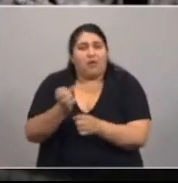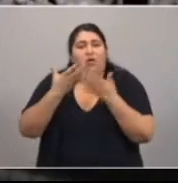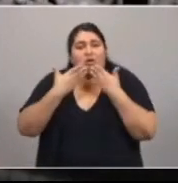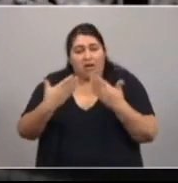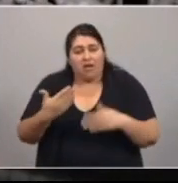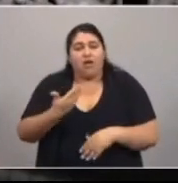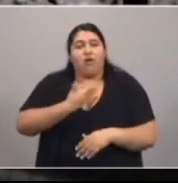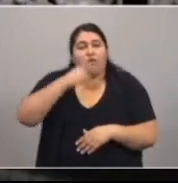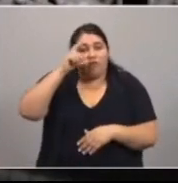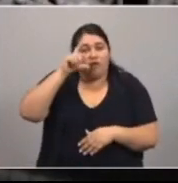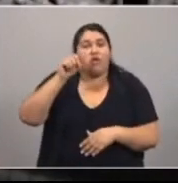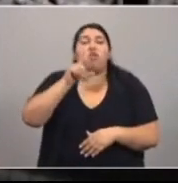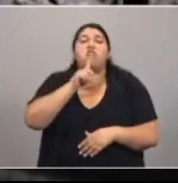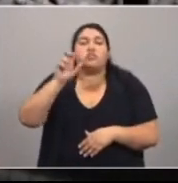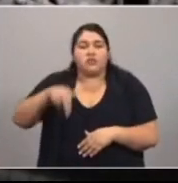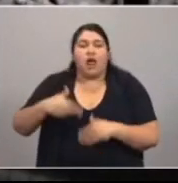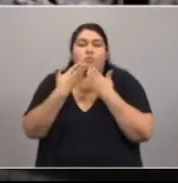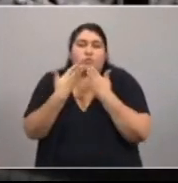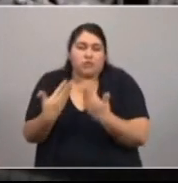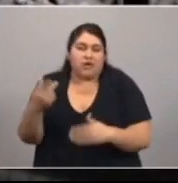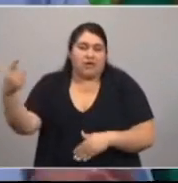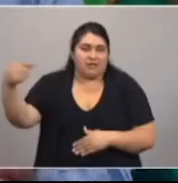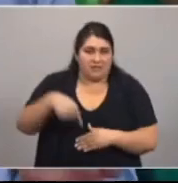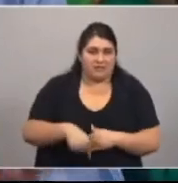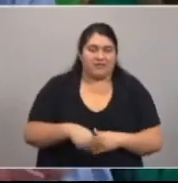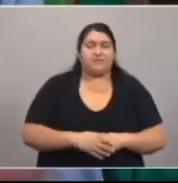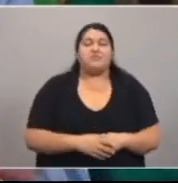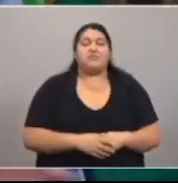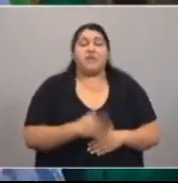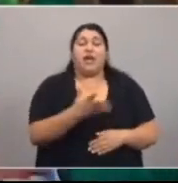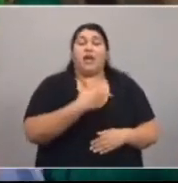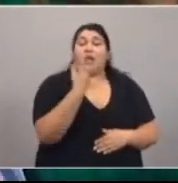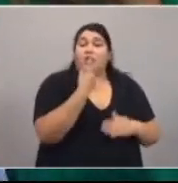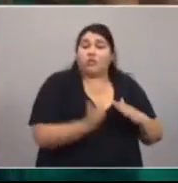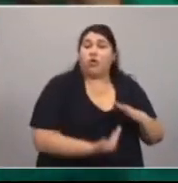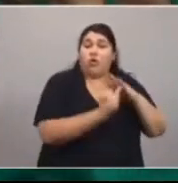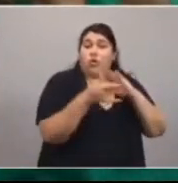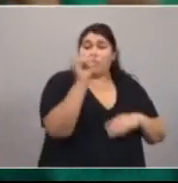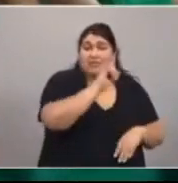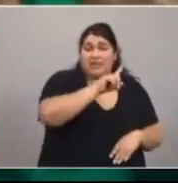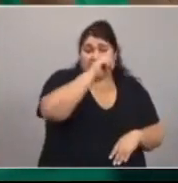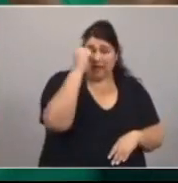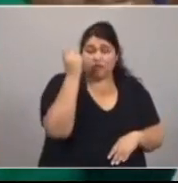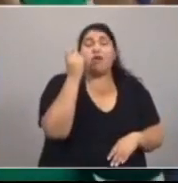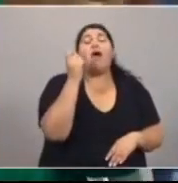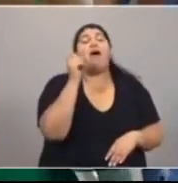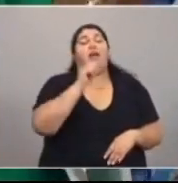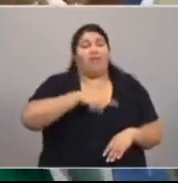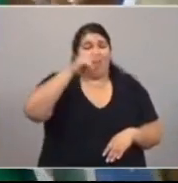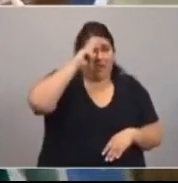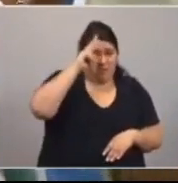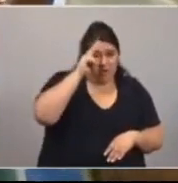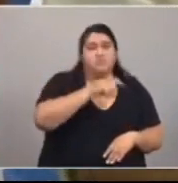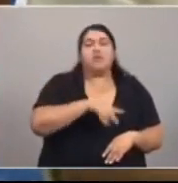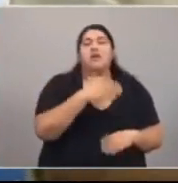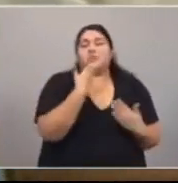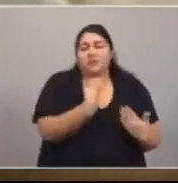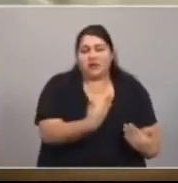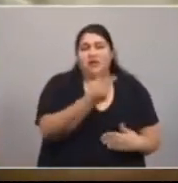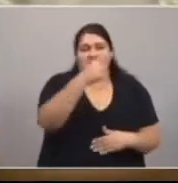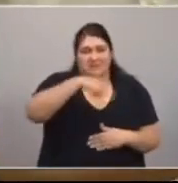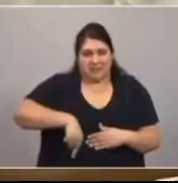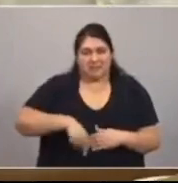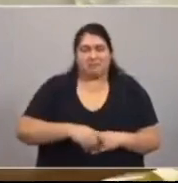estar. Al rector de la Universidad Nacional Arturo Jaureche, Arnaldo Medina. A funcionarios